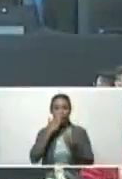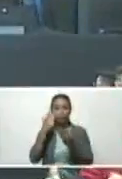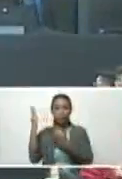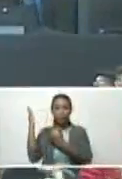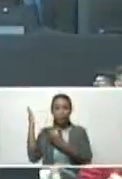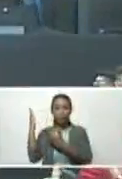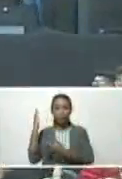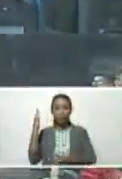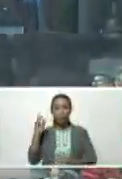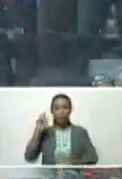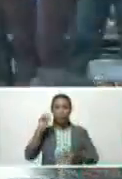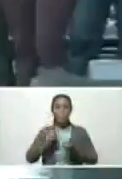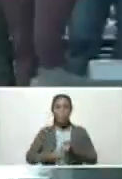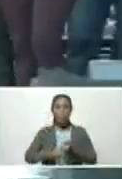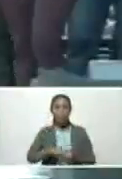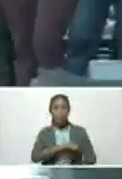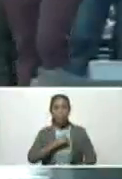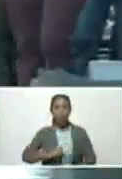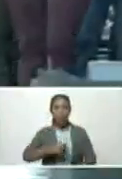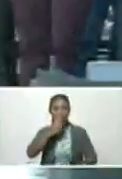La esposa de...